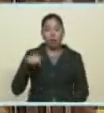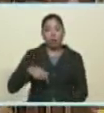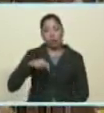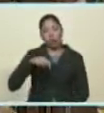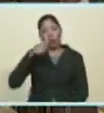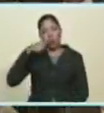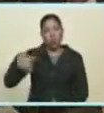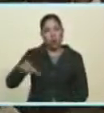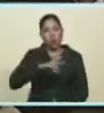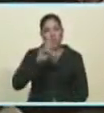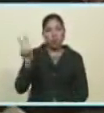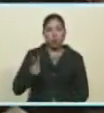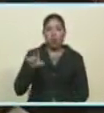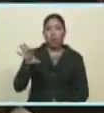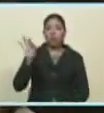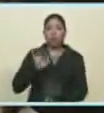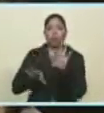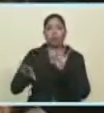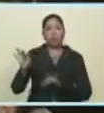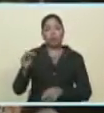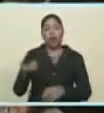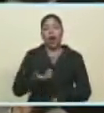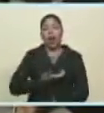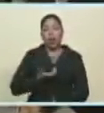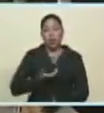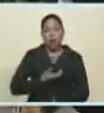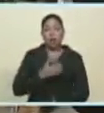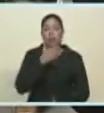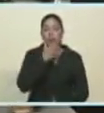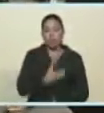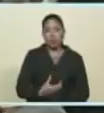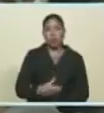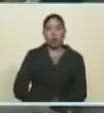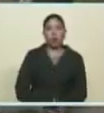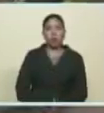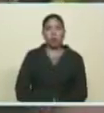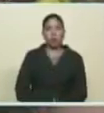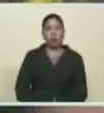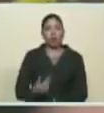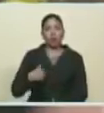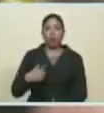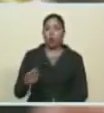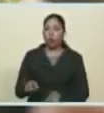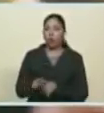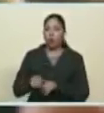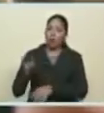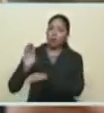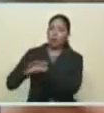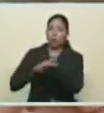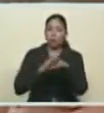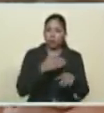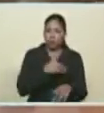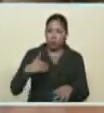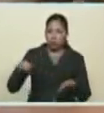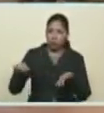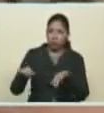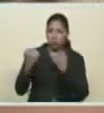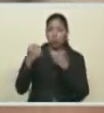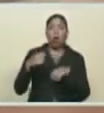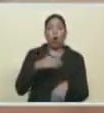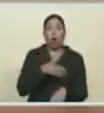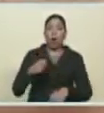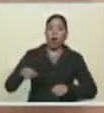el mes de diciembre para elegir sus alcaldes y alcaldesas. Me declaro en batalla contra los que pretendan insurreccionar y enfrentar el sistema